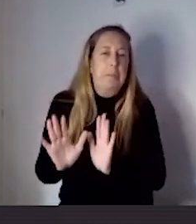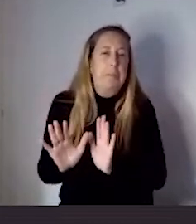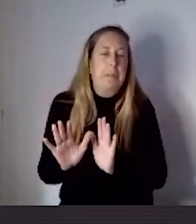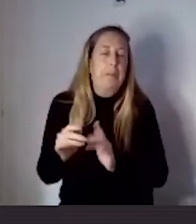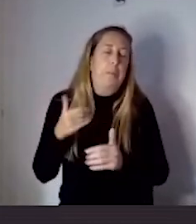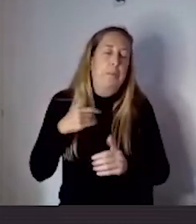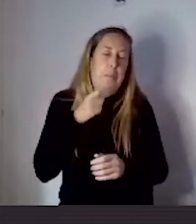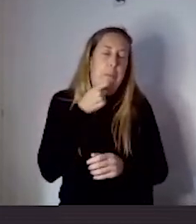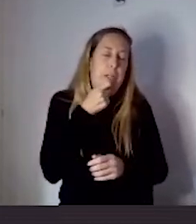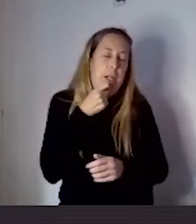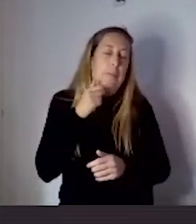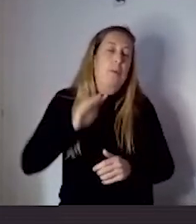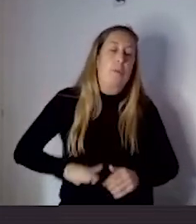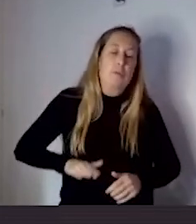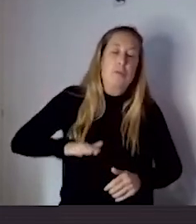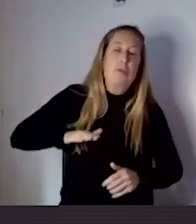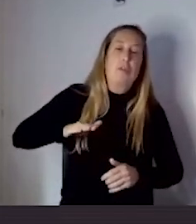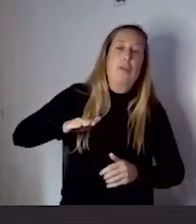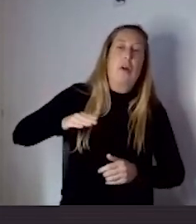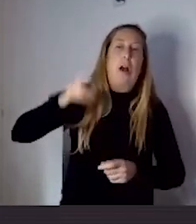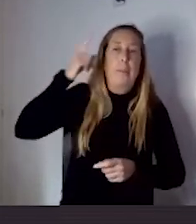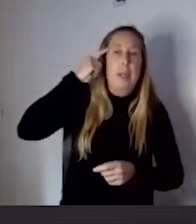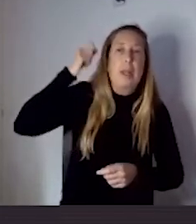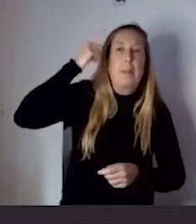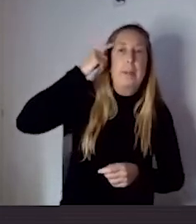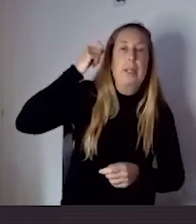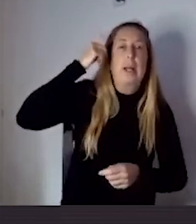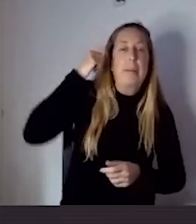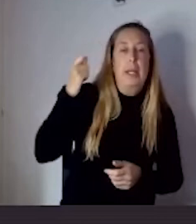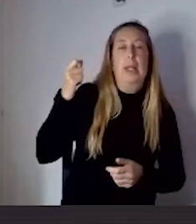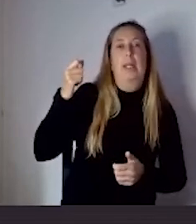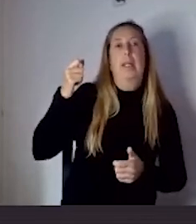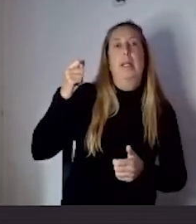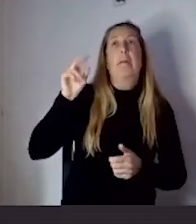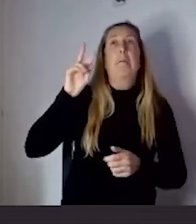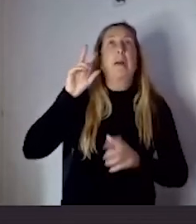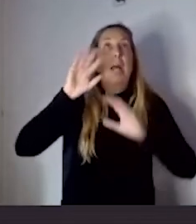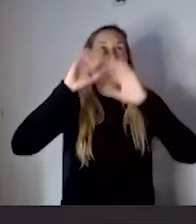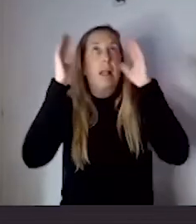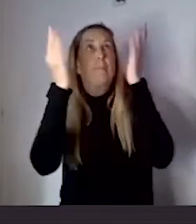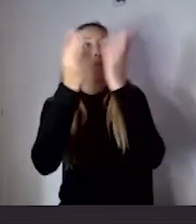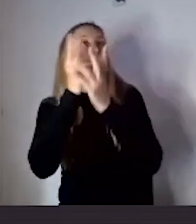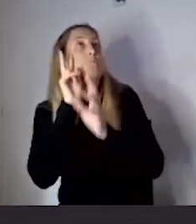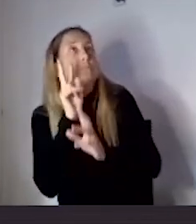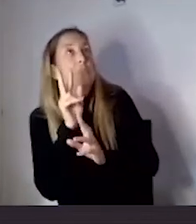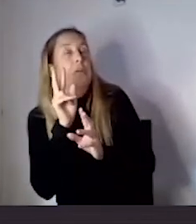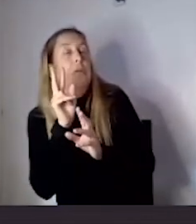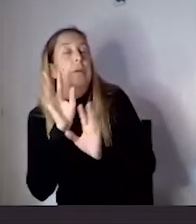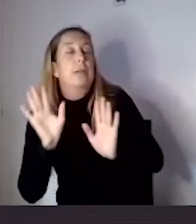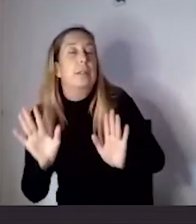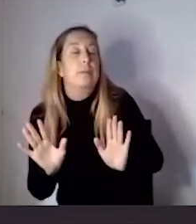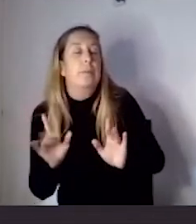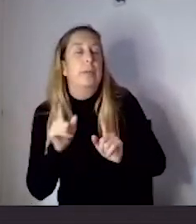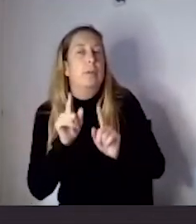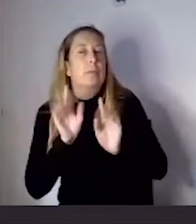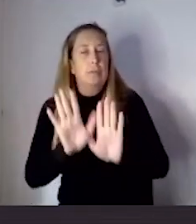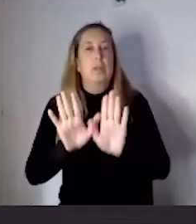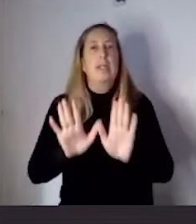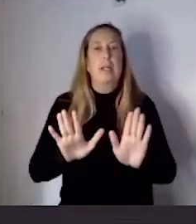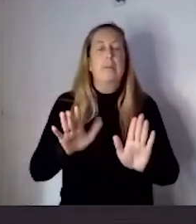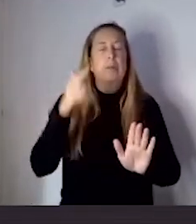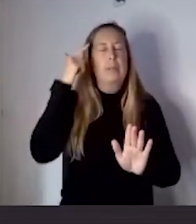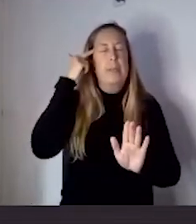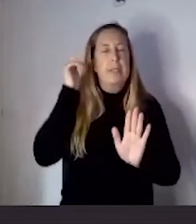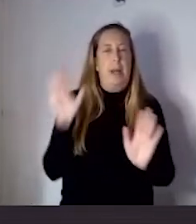temprana edad y aprendemos cómo reaccionamos cómo vemos el mundo pero si se ponen a pensar un momento siempre hemos dicho